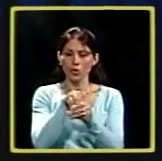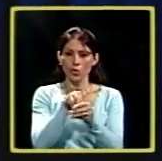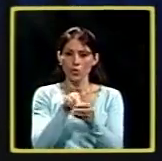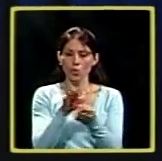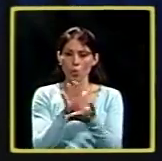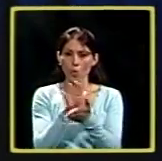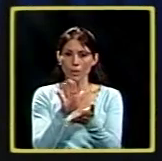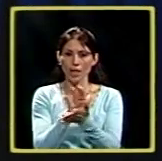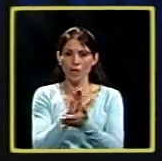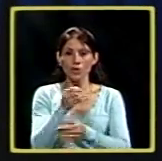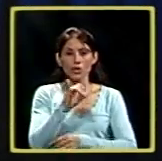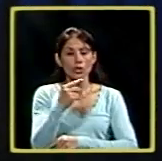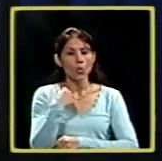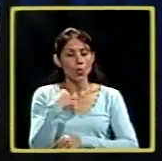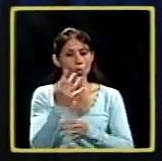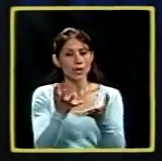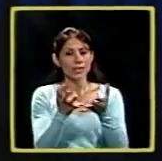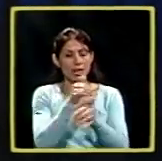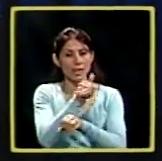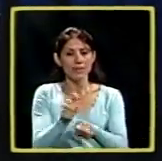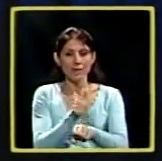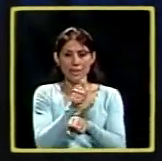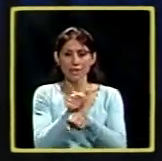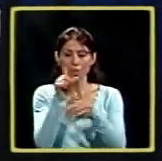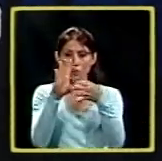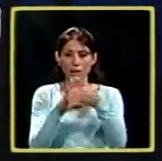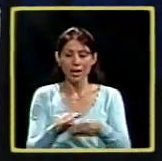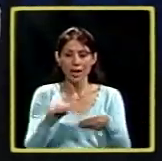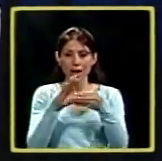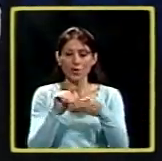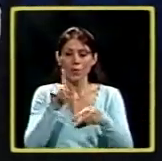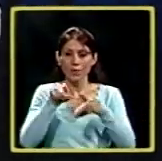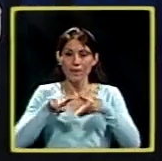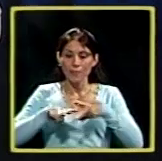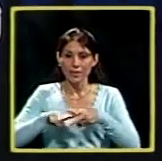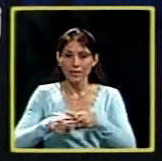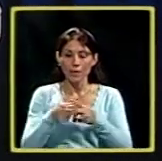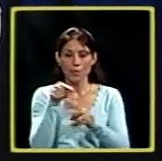un relato lógico casi que tendría que comenzar por ahí.